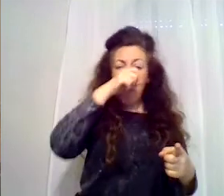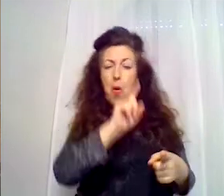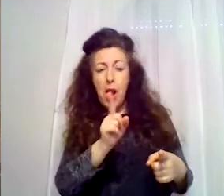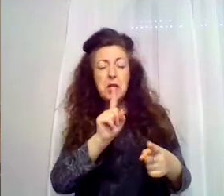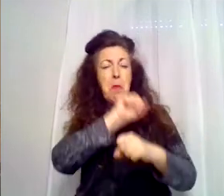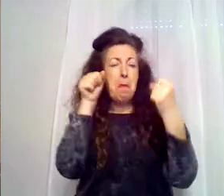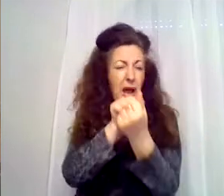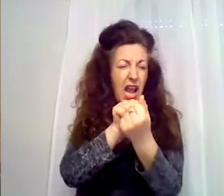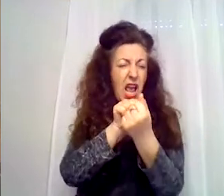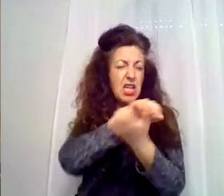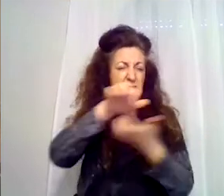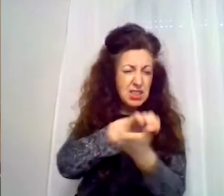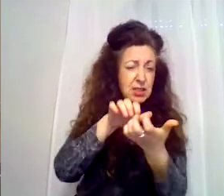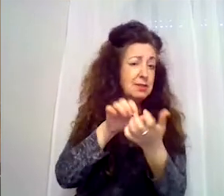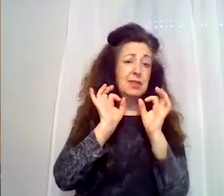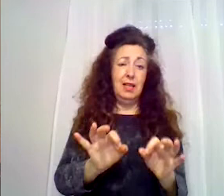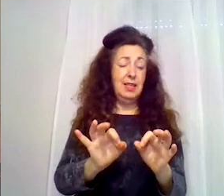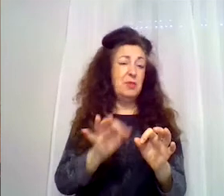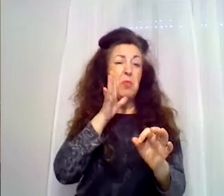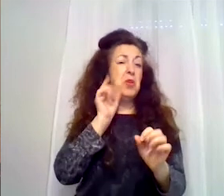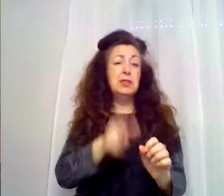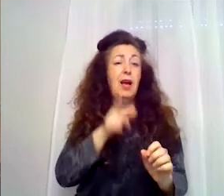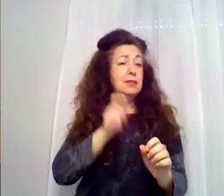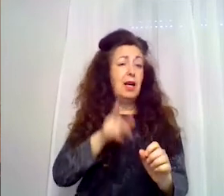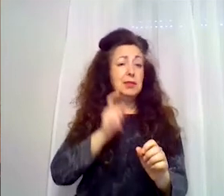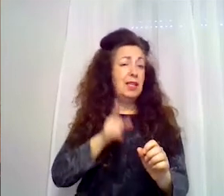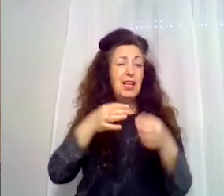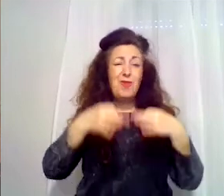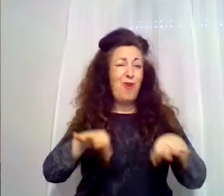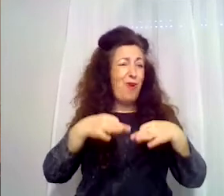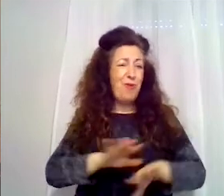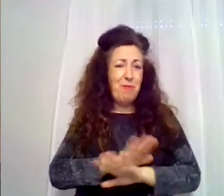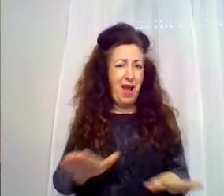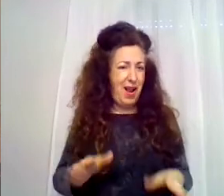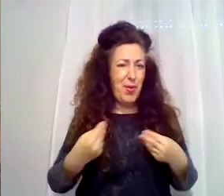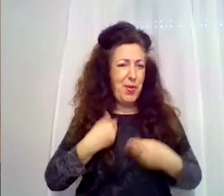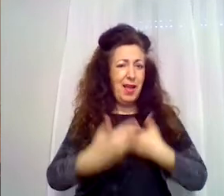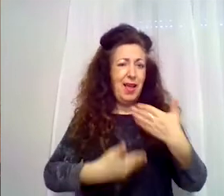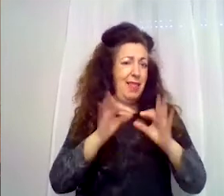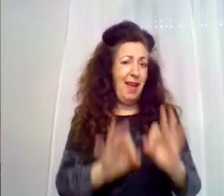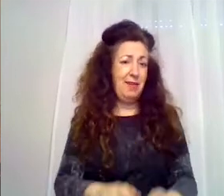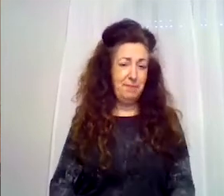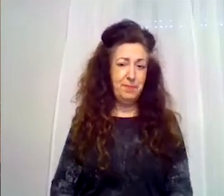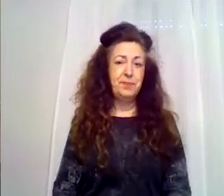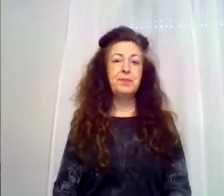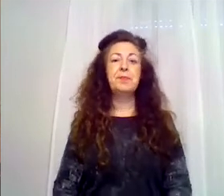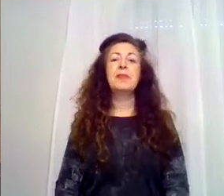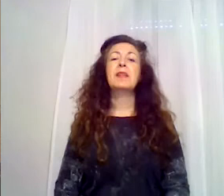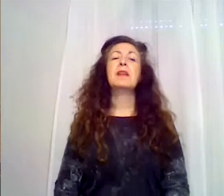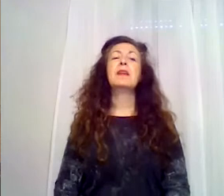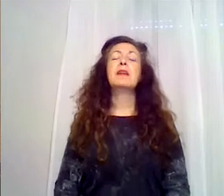Marlowe, como a lo mejor en el suceso de Deptford, Marlowe pueda ser visto como un